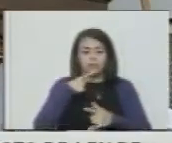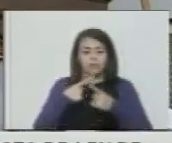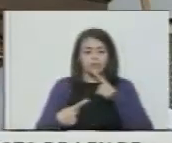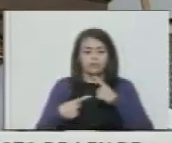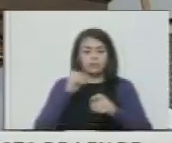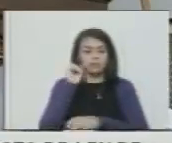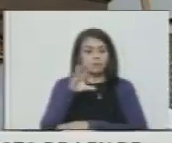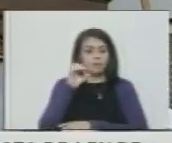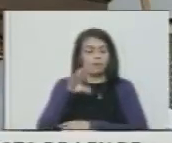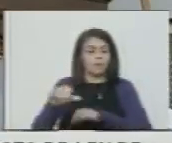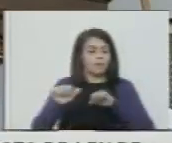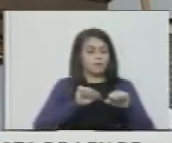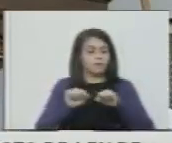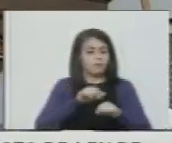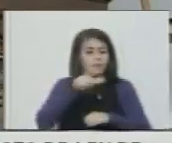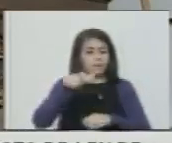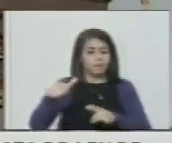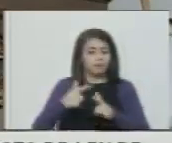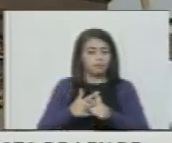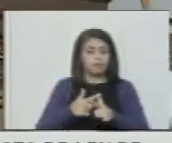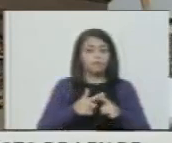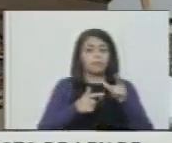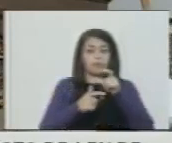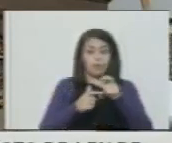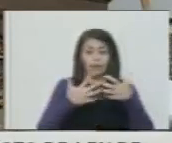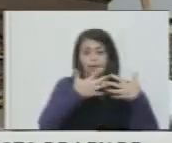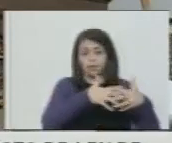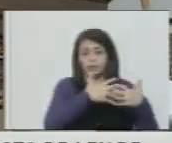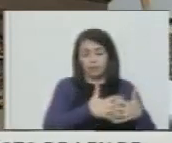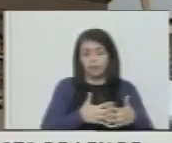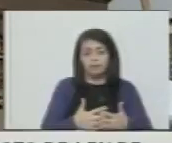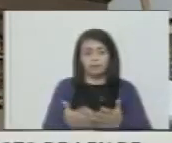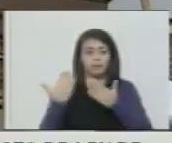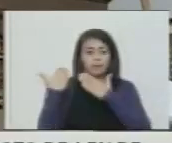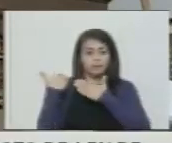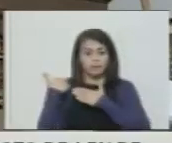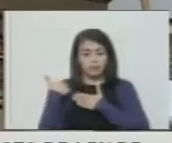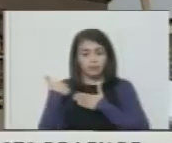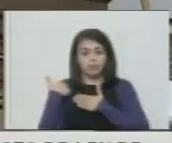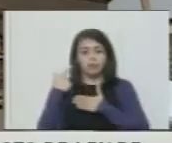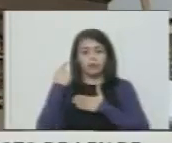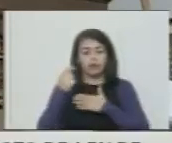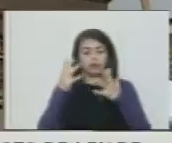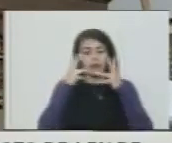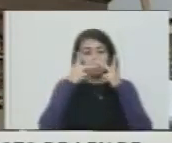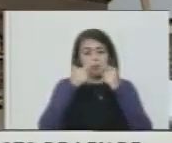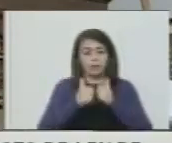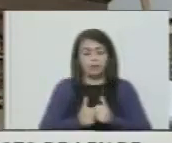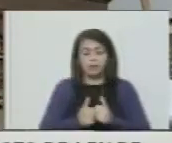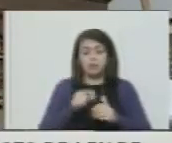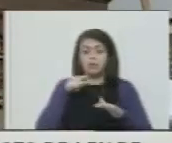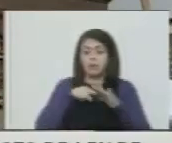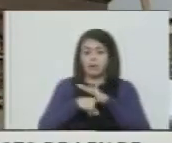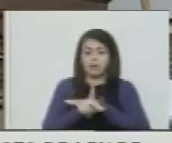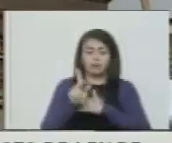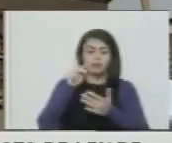y a las asambleas de accionistas con los sujetos regulados. Asumir el carácter de único administrador,